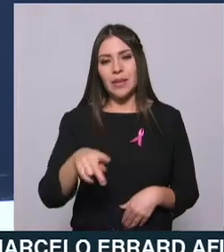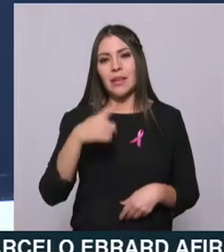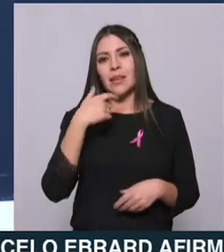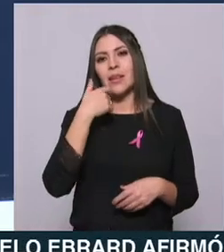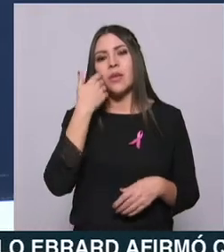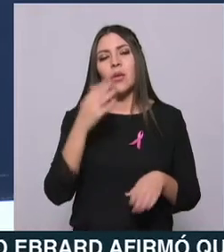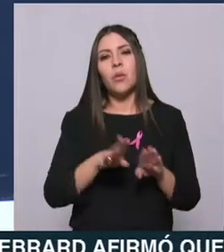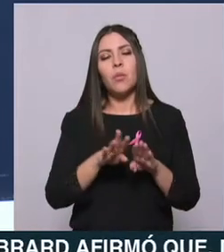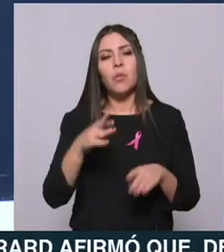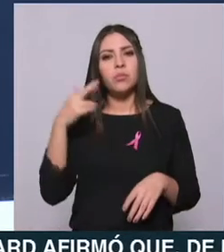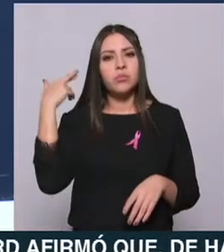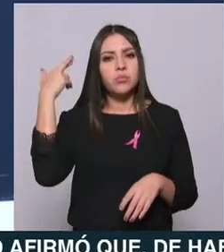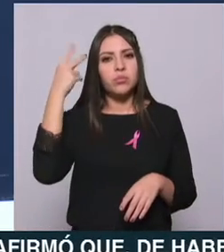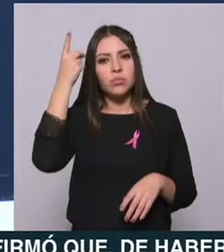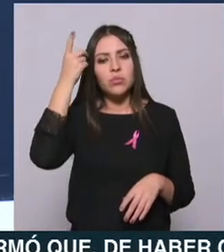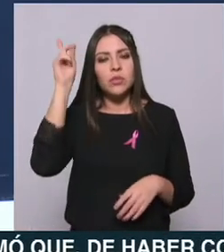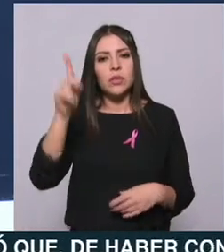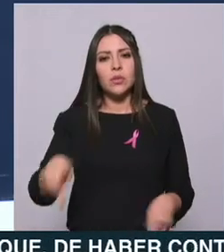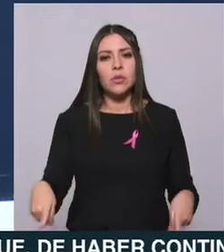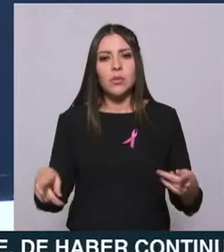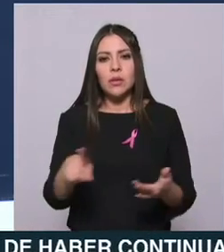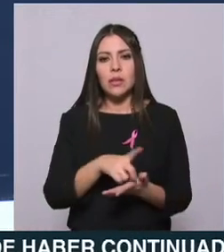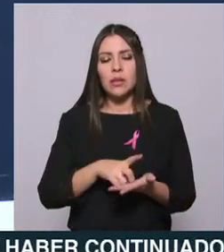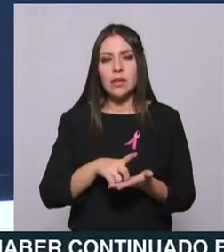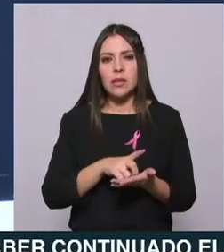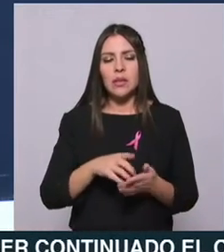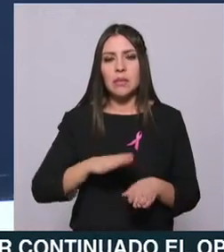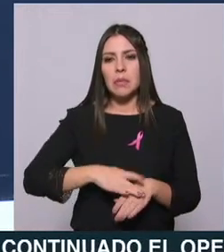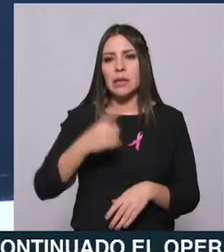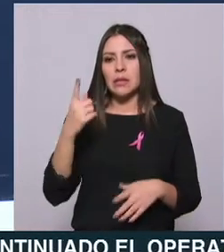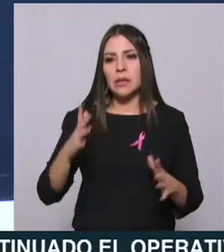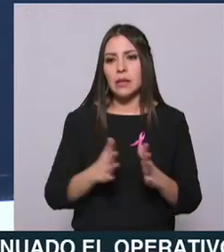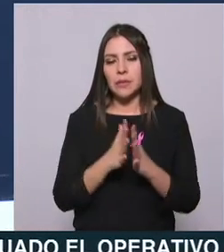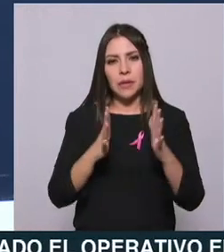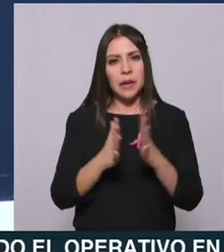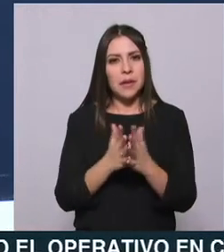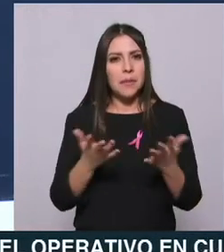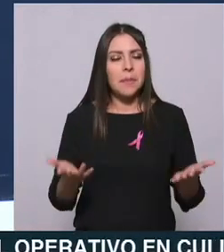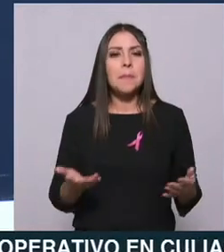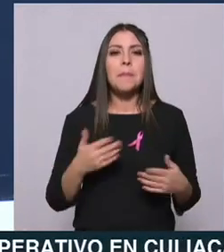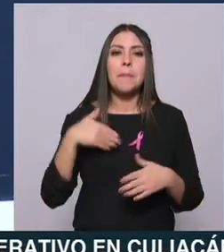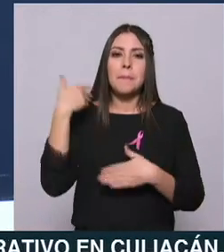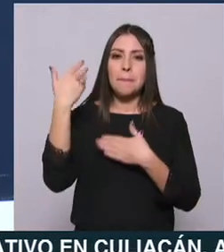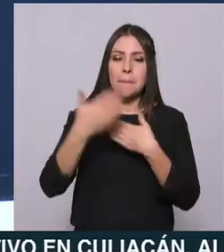del narcotráfico más allá de la guerra? Nos encontramos la próxima ocasión aquí en 21 Noticias.